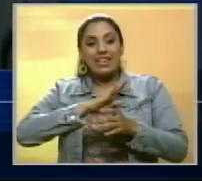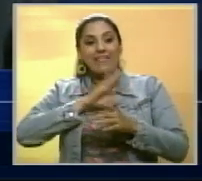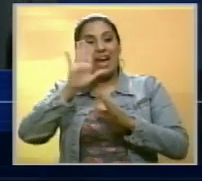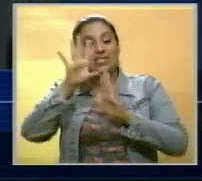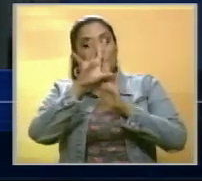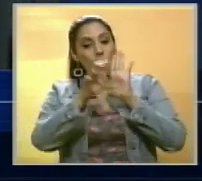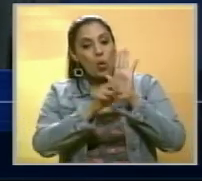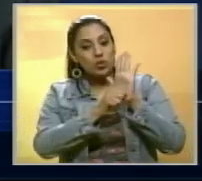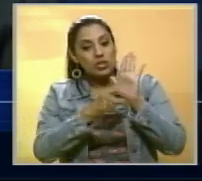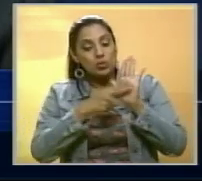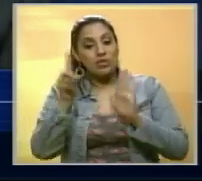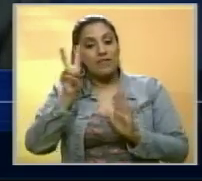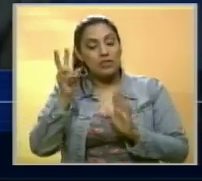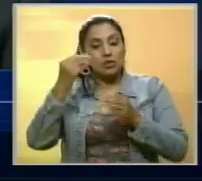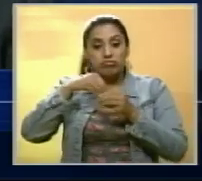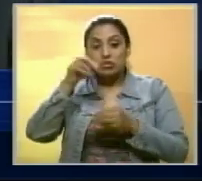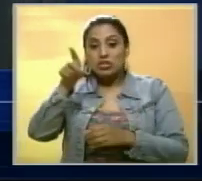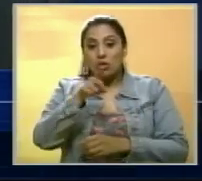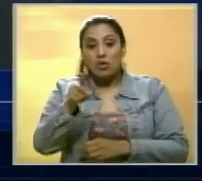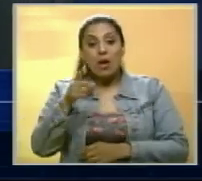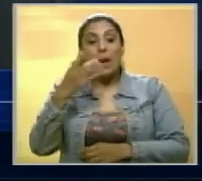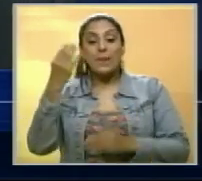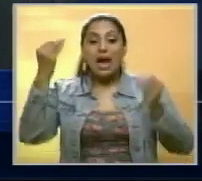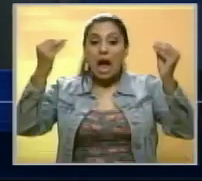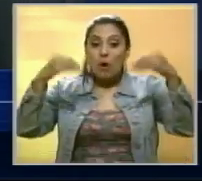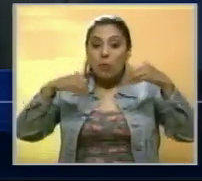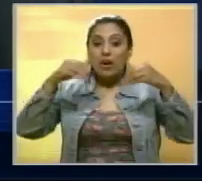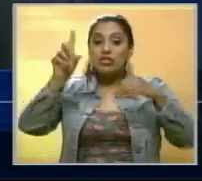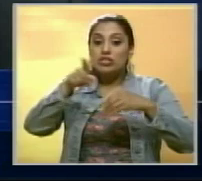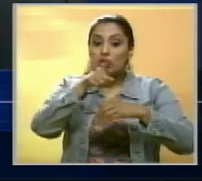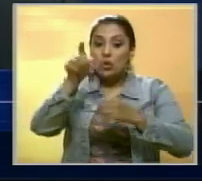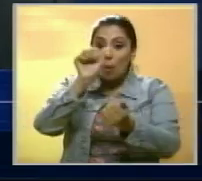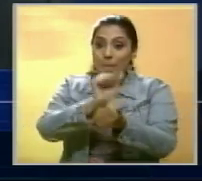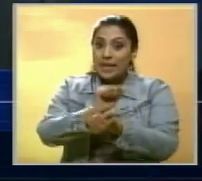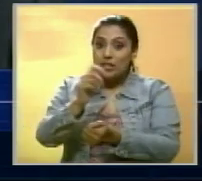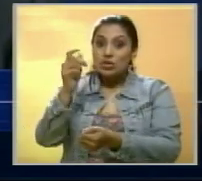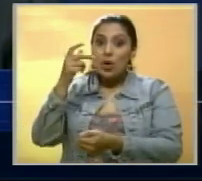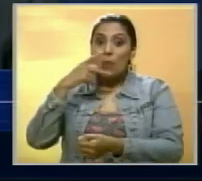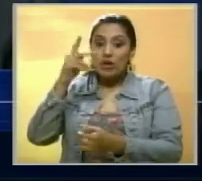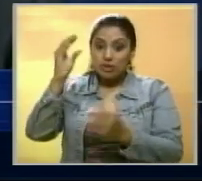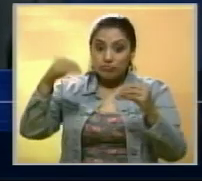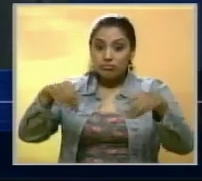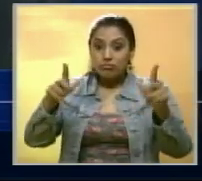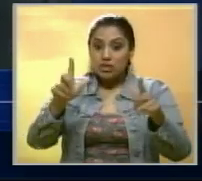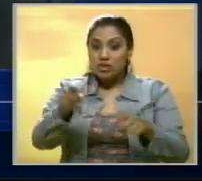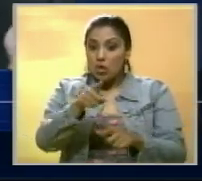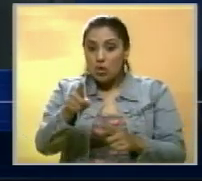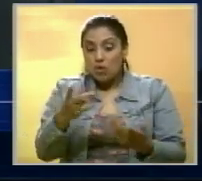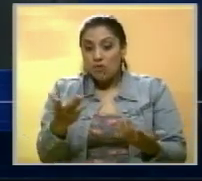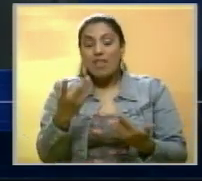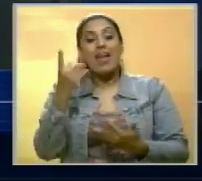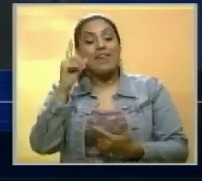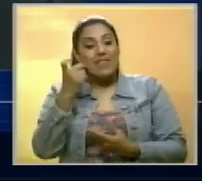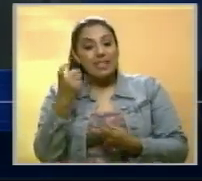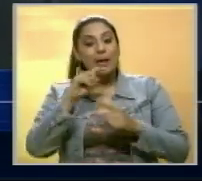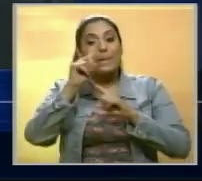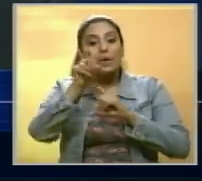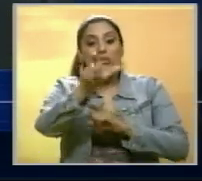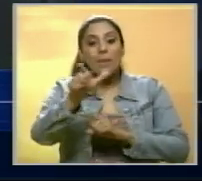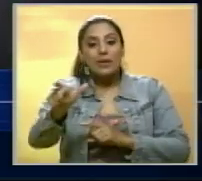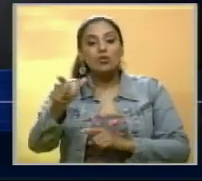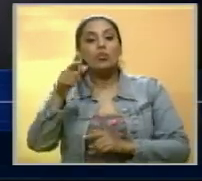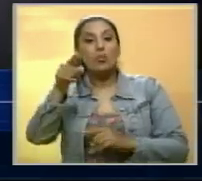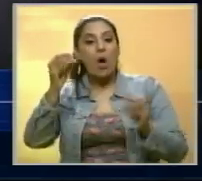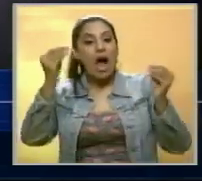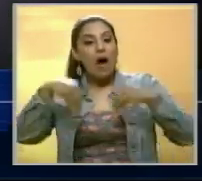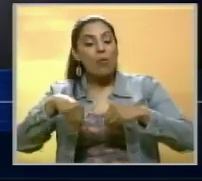la Constitución venezolana o no, si están de acuerdo que haya presos políticos en Venezuela o no, si están de acuerdo con la